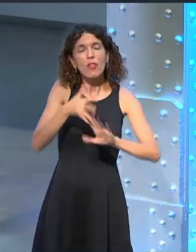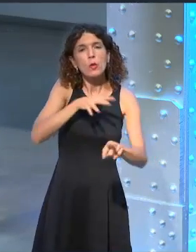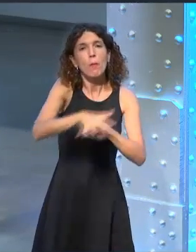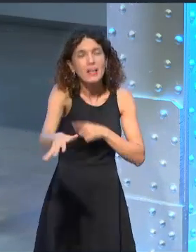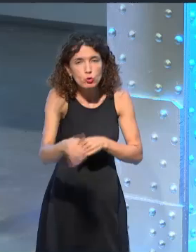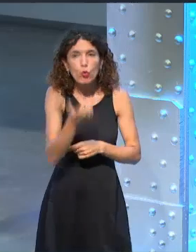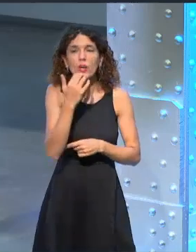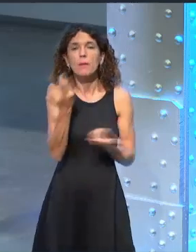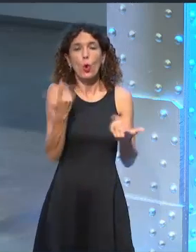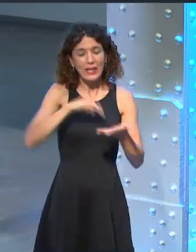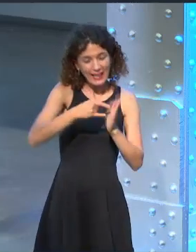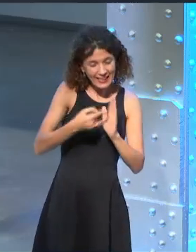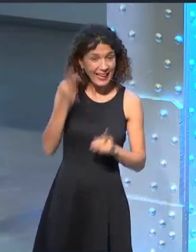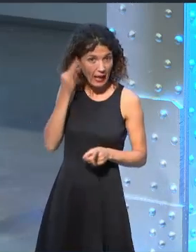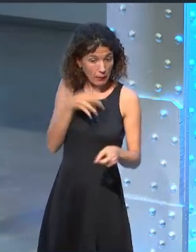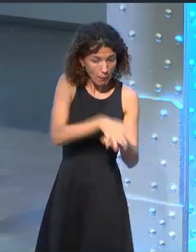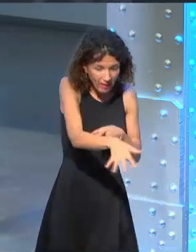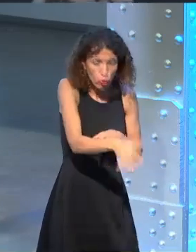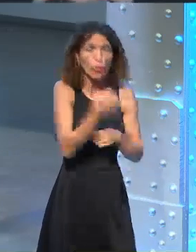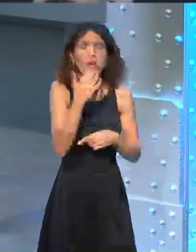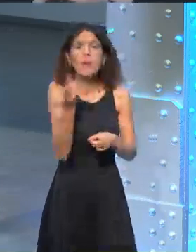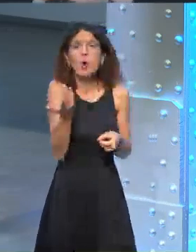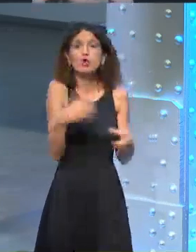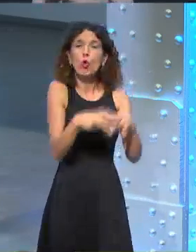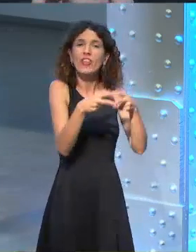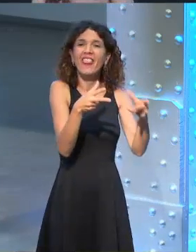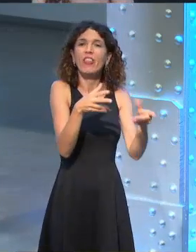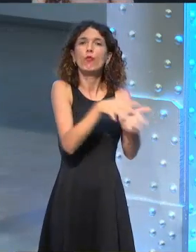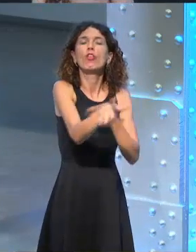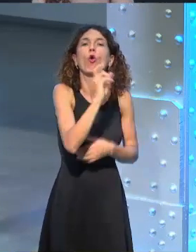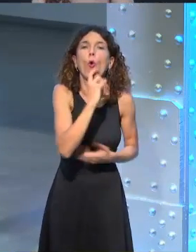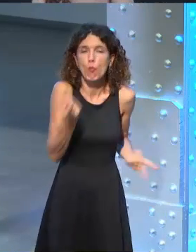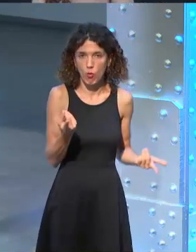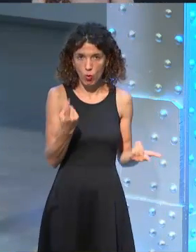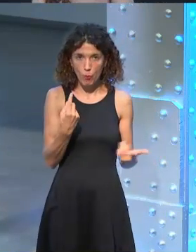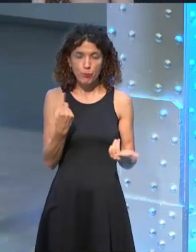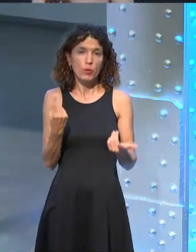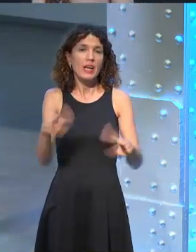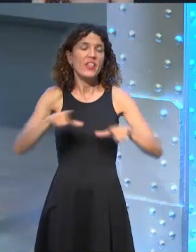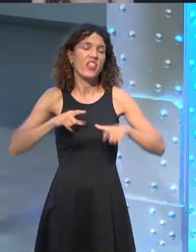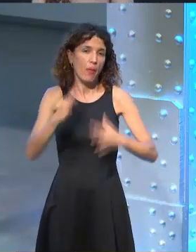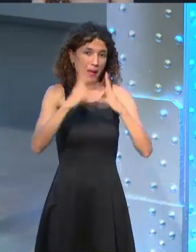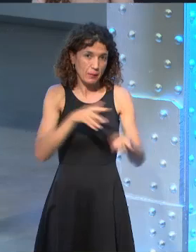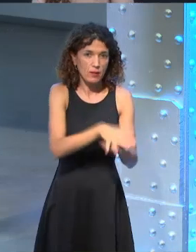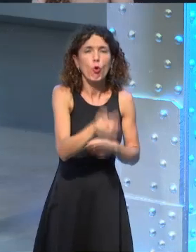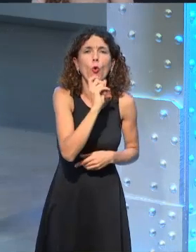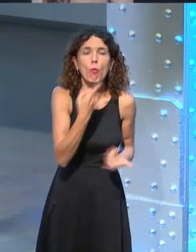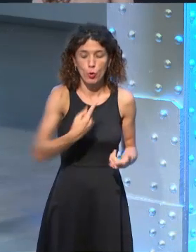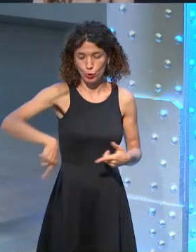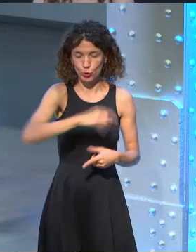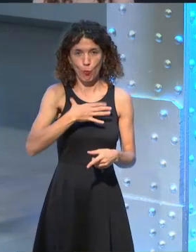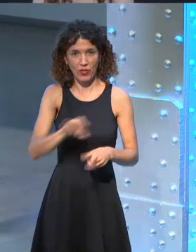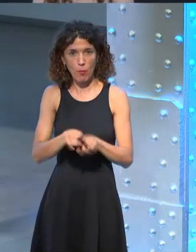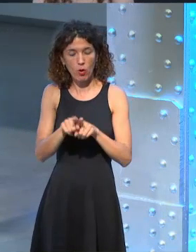tienen una ingeniera pueda tener, ¿no?, en la sociedad, o una licenciada en matemáticas, ¿no? Si nosotros somos capaces